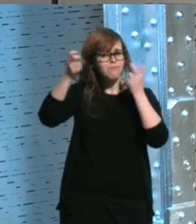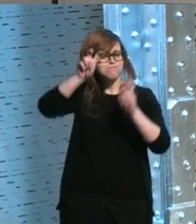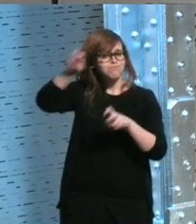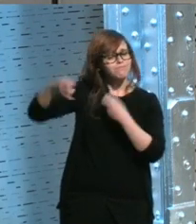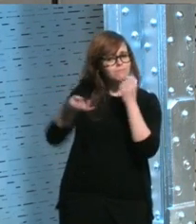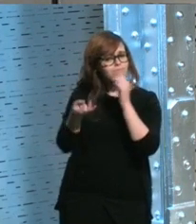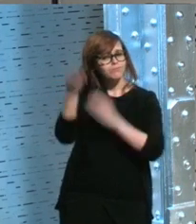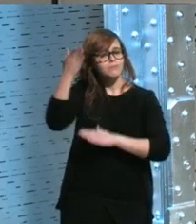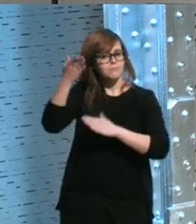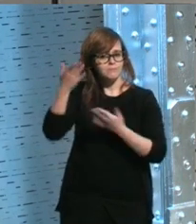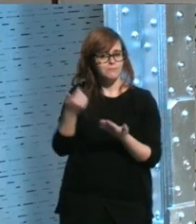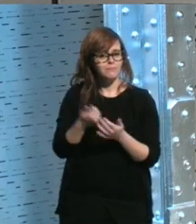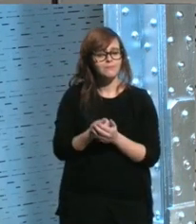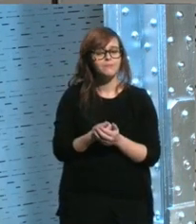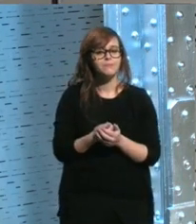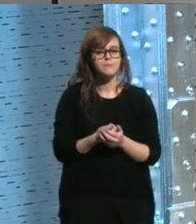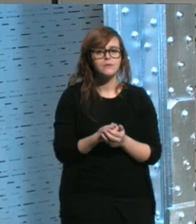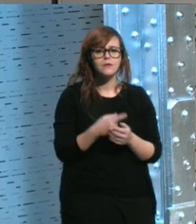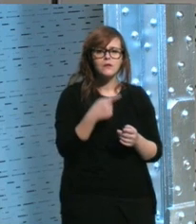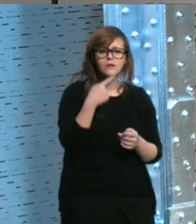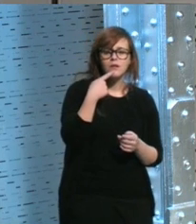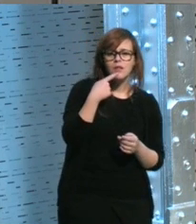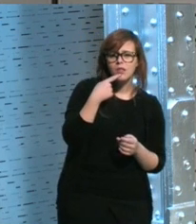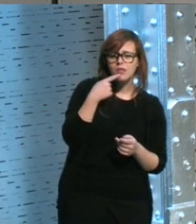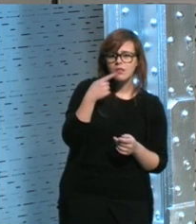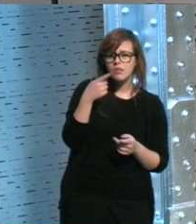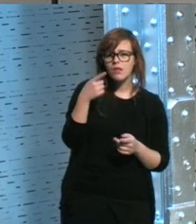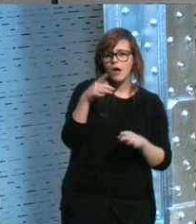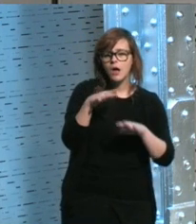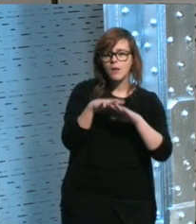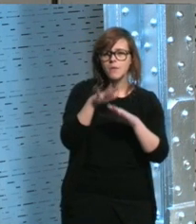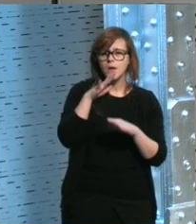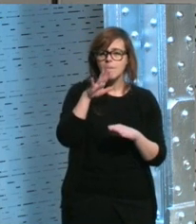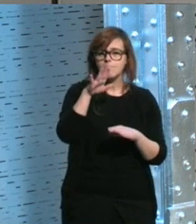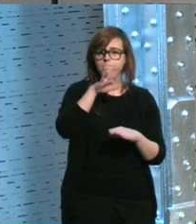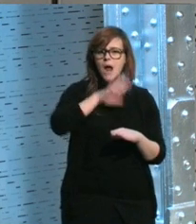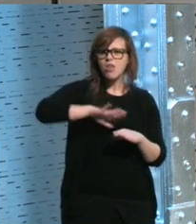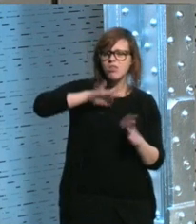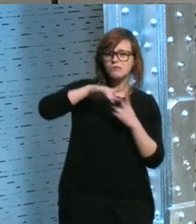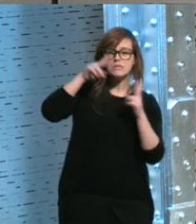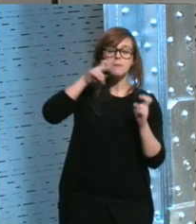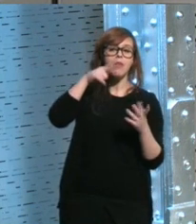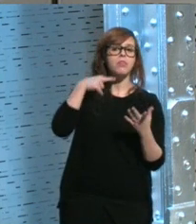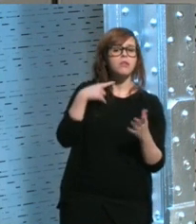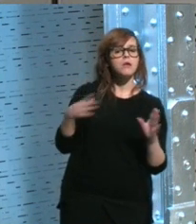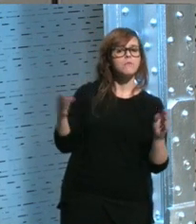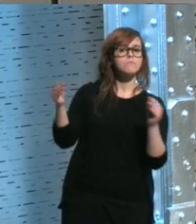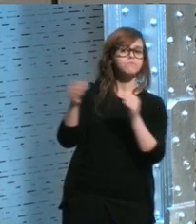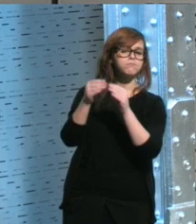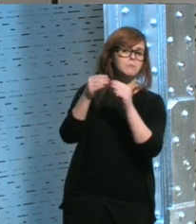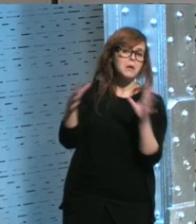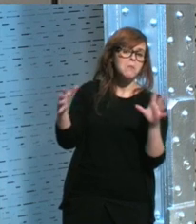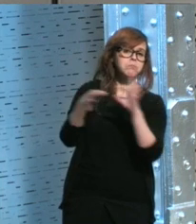¿Lo has mencionado? Lo intuía, ¿no? Me parecía que podía ser un elemento de convergencia, ¿no? Entre el tipo